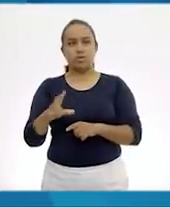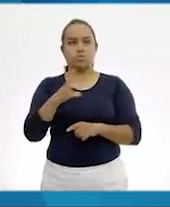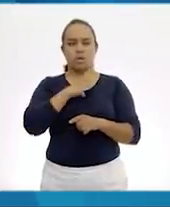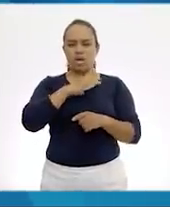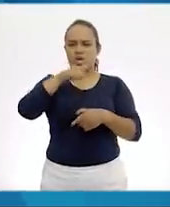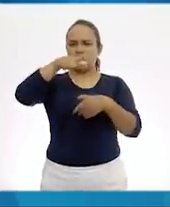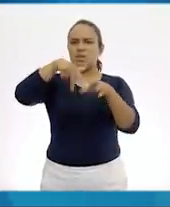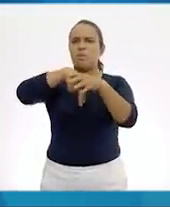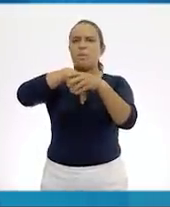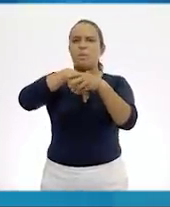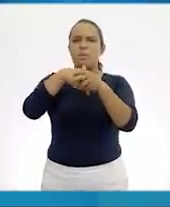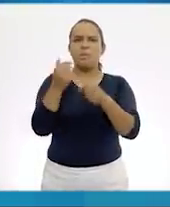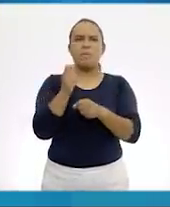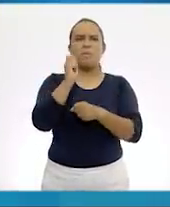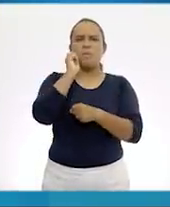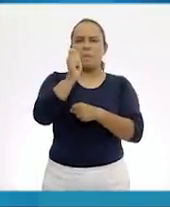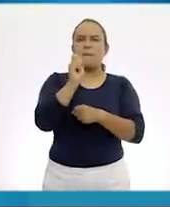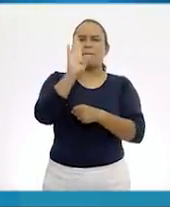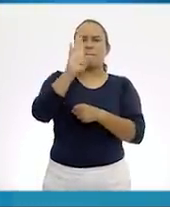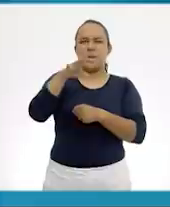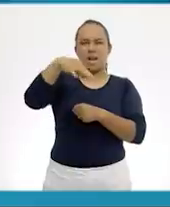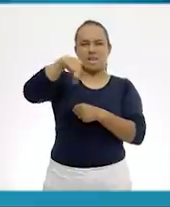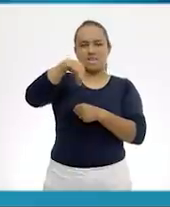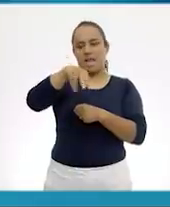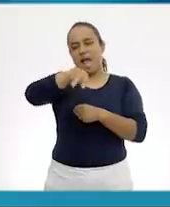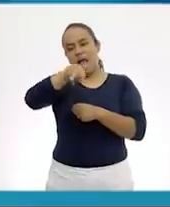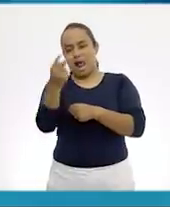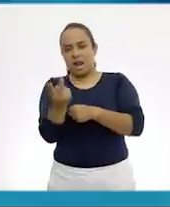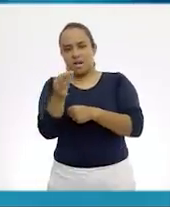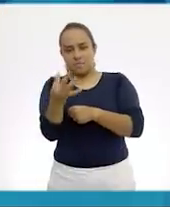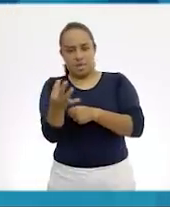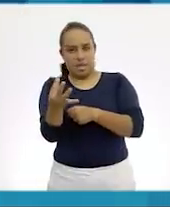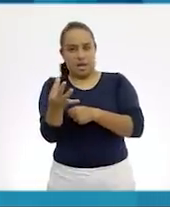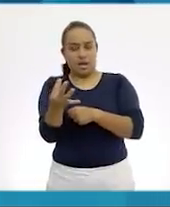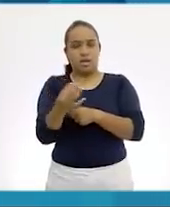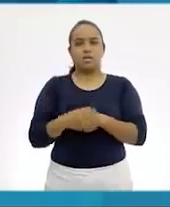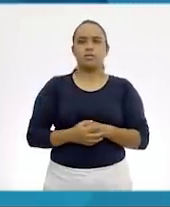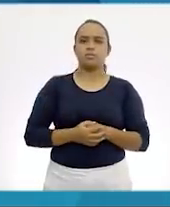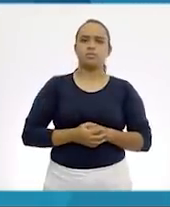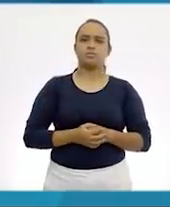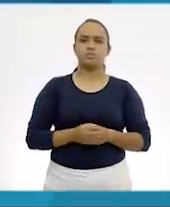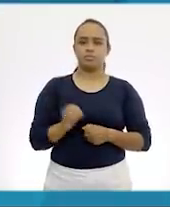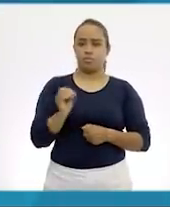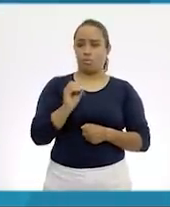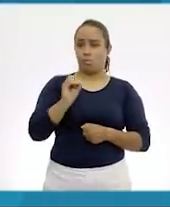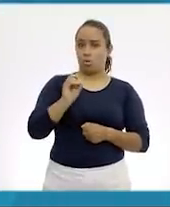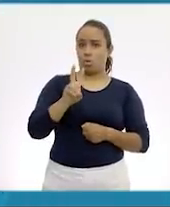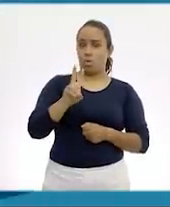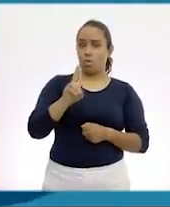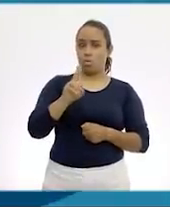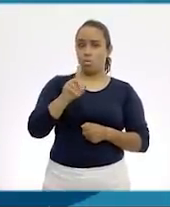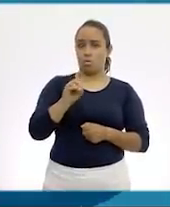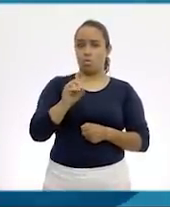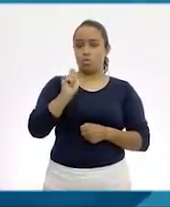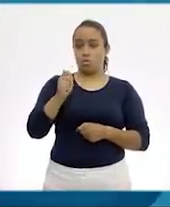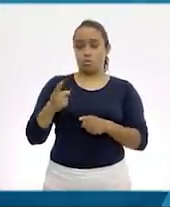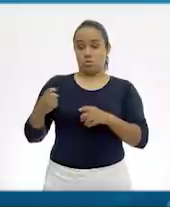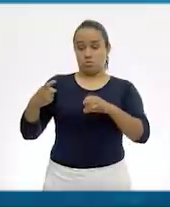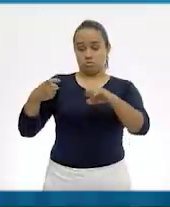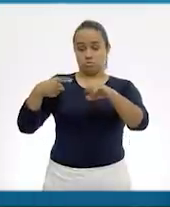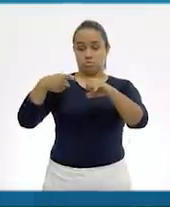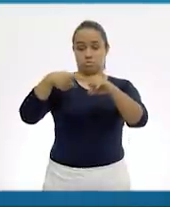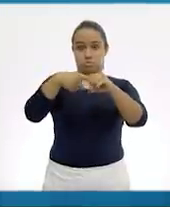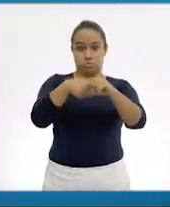hueco con forma de pera invertida que recibe al óvulo. Si el óvulo es fecundado por un